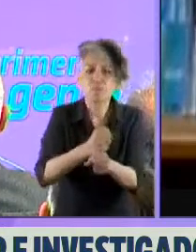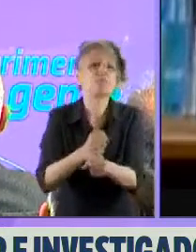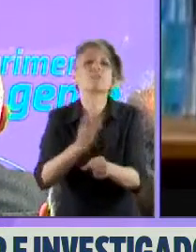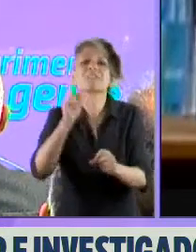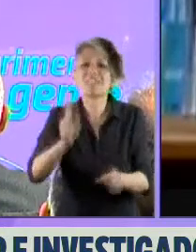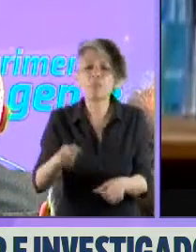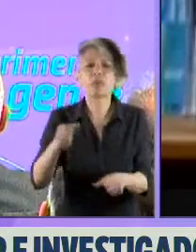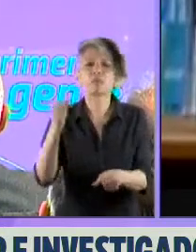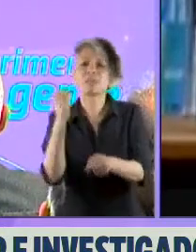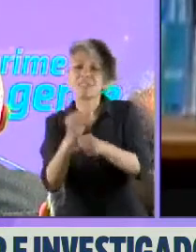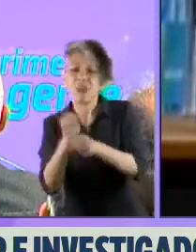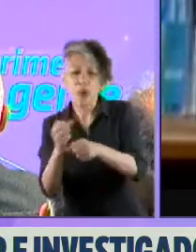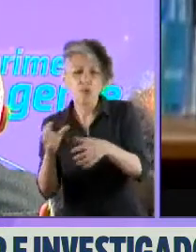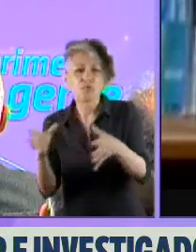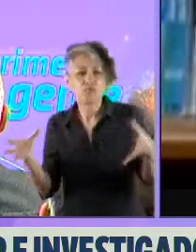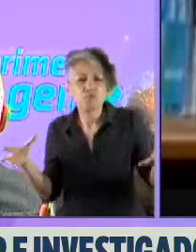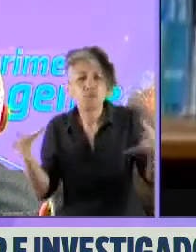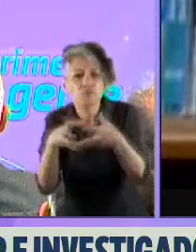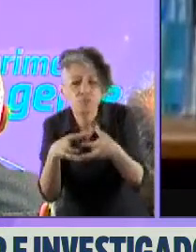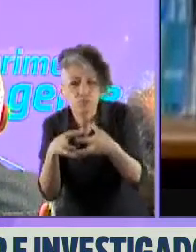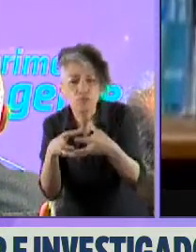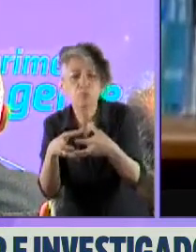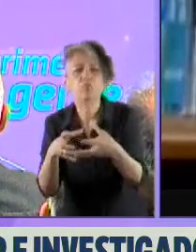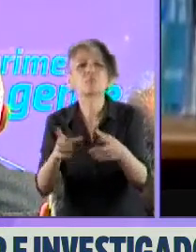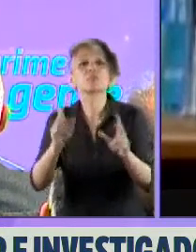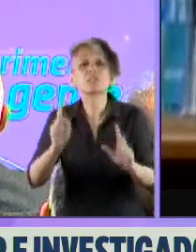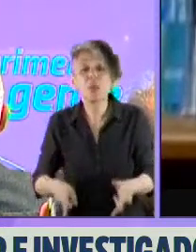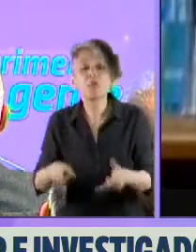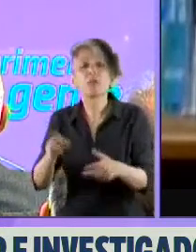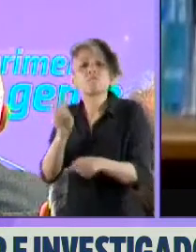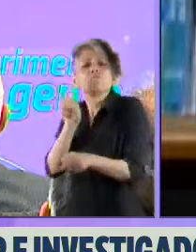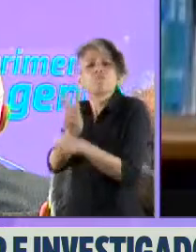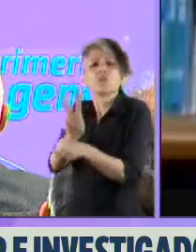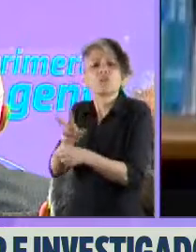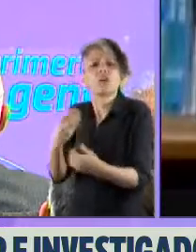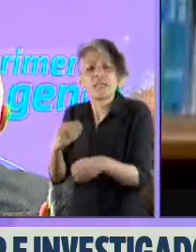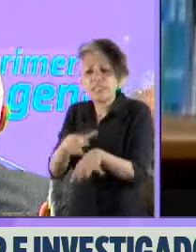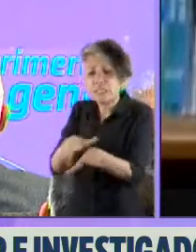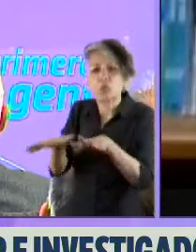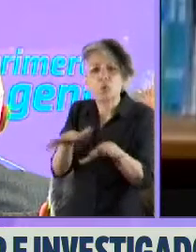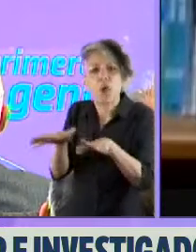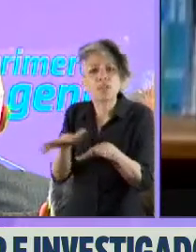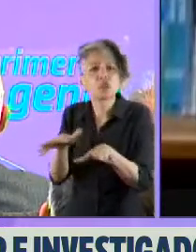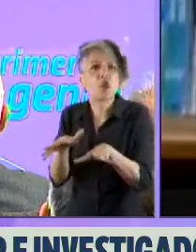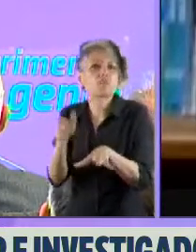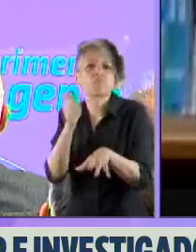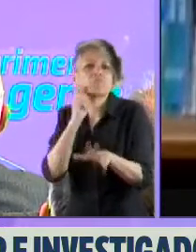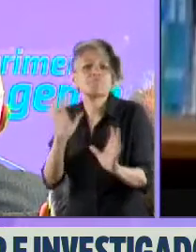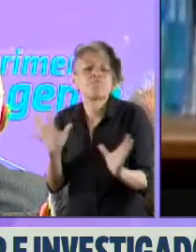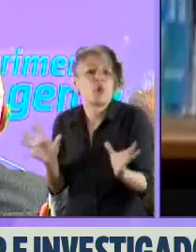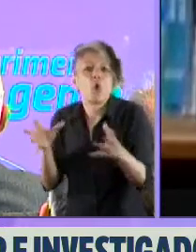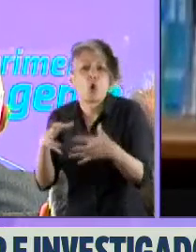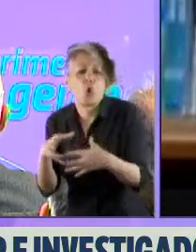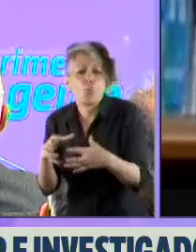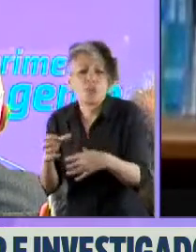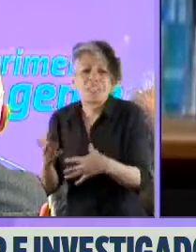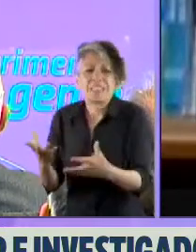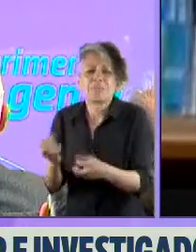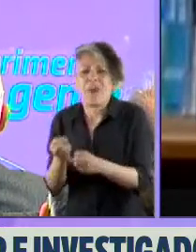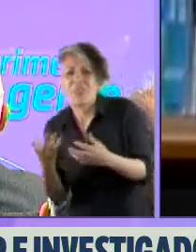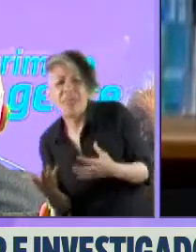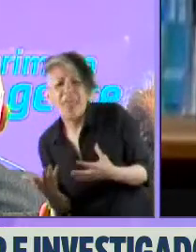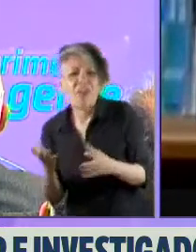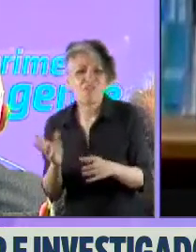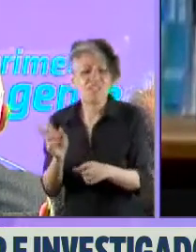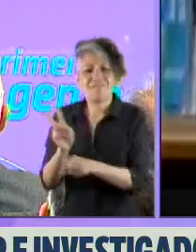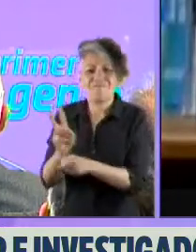del Banco Central, claro. El Tesoro no va a pedir más financiamiento del Banco Central, que es lo que estaba haciendo Guido Sanledis, el presidente del Banco Central